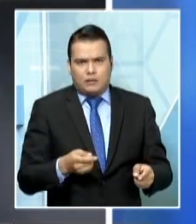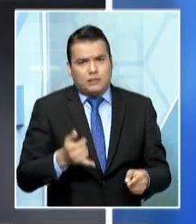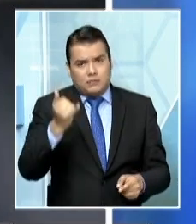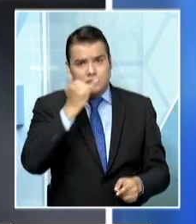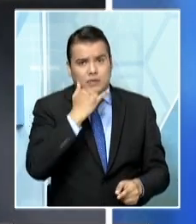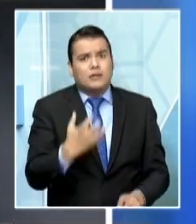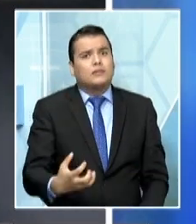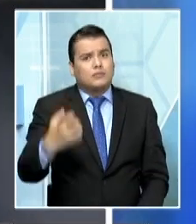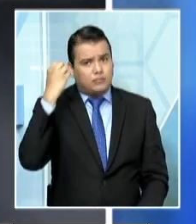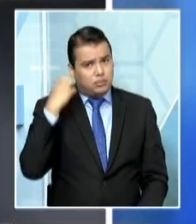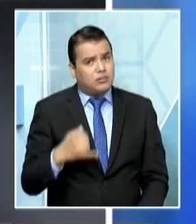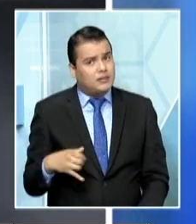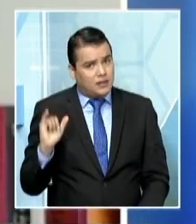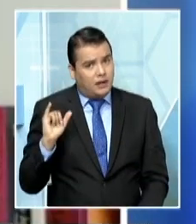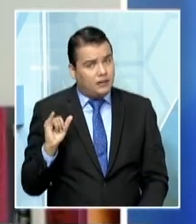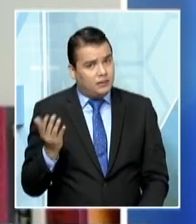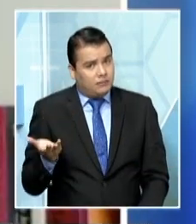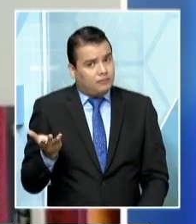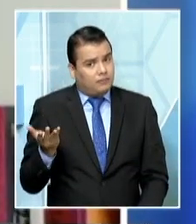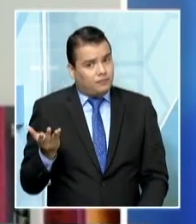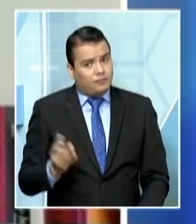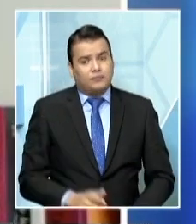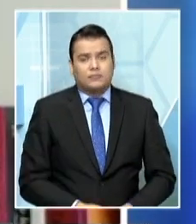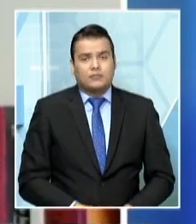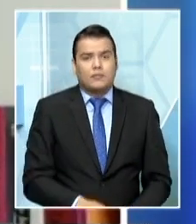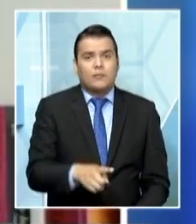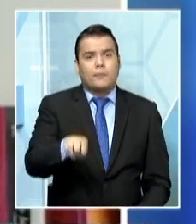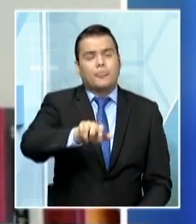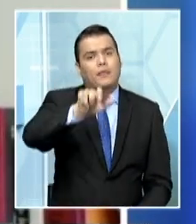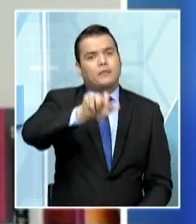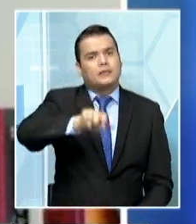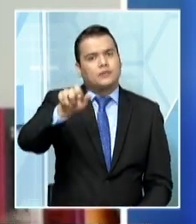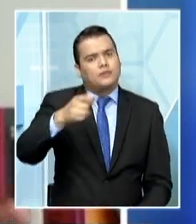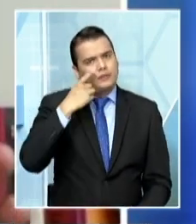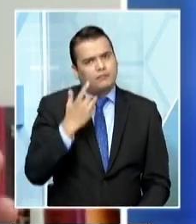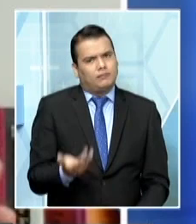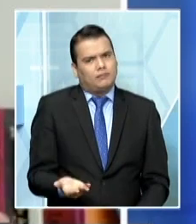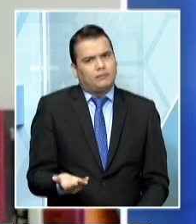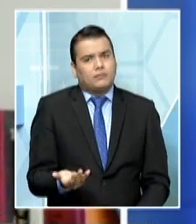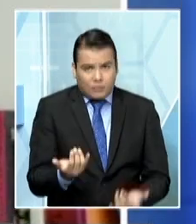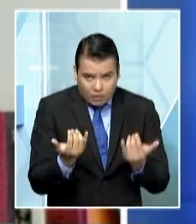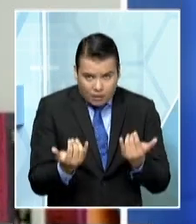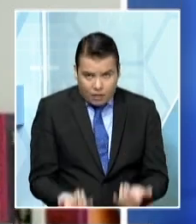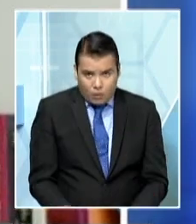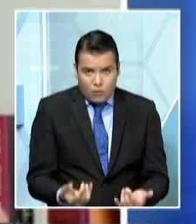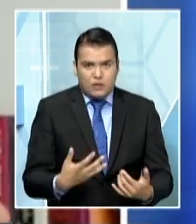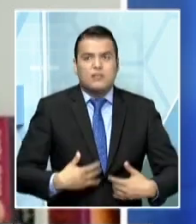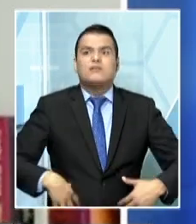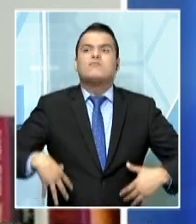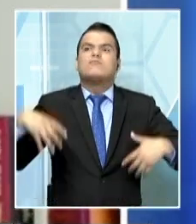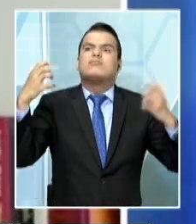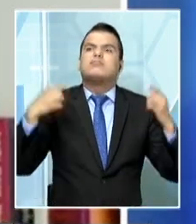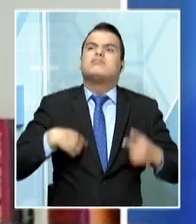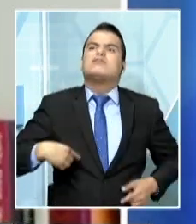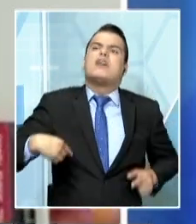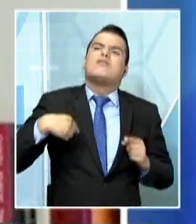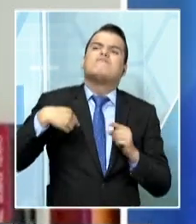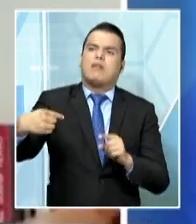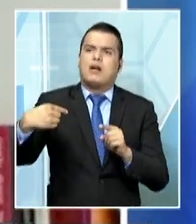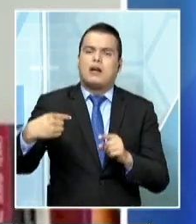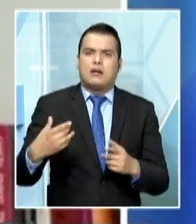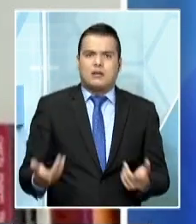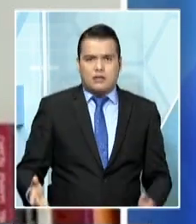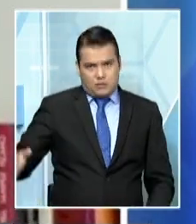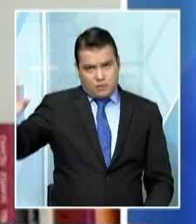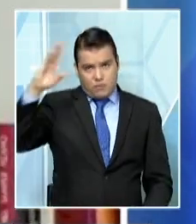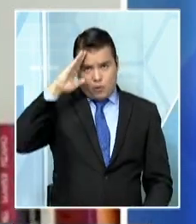vivió excesos de autoritarismo. Pedirle a los caleños, hombre, no es el momento para este tipo de populismos y salir a